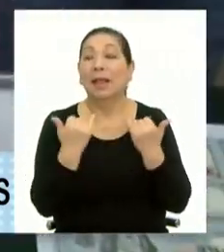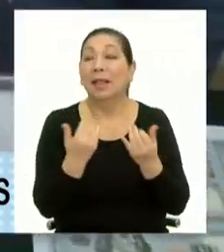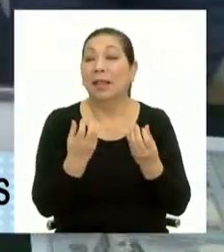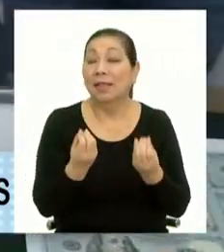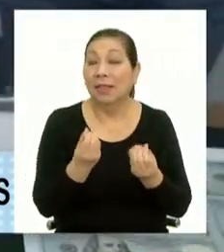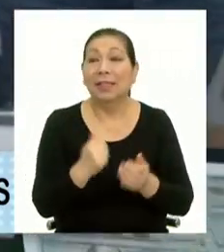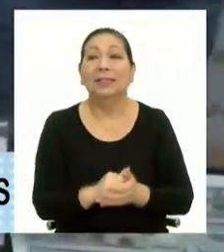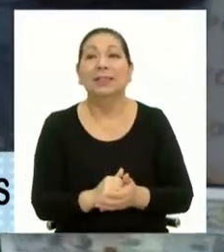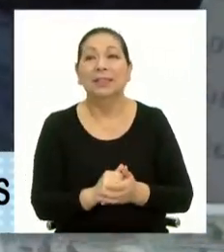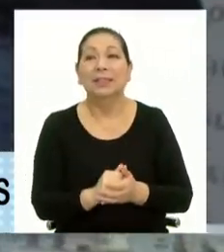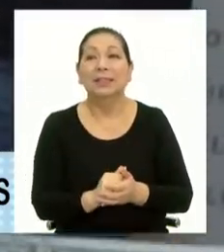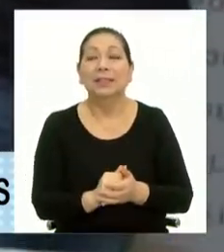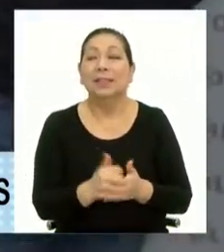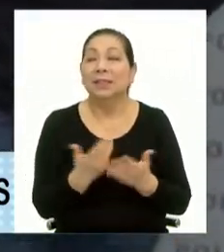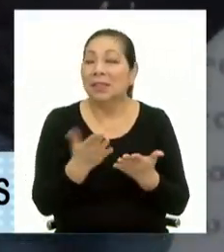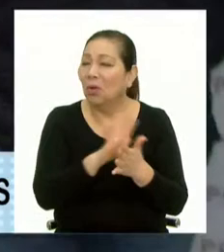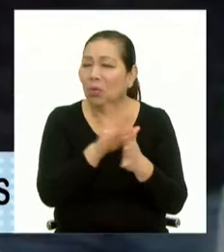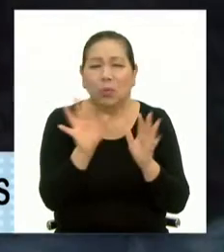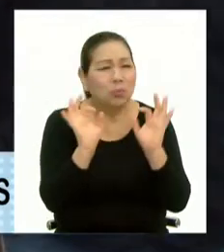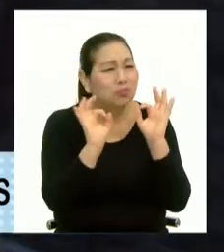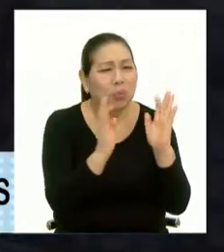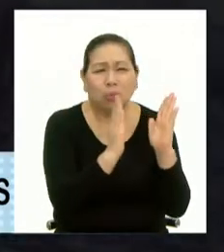decir, tenían